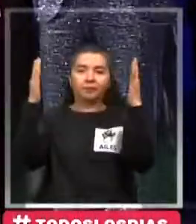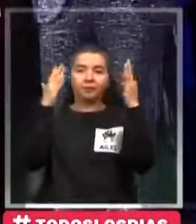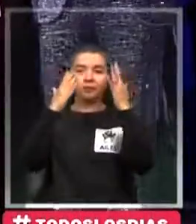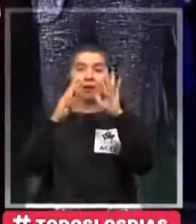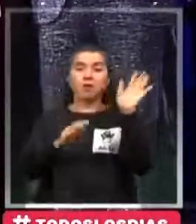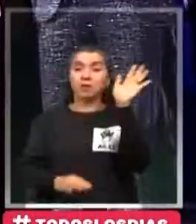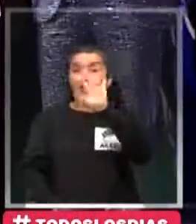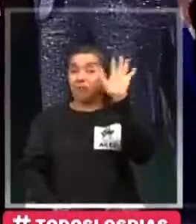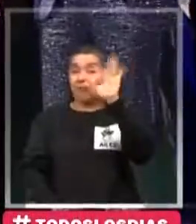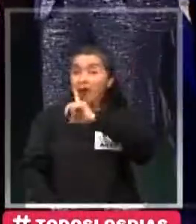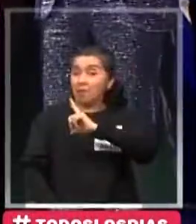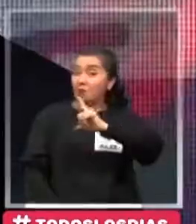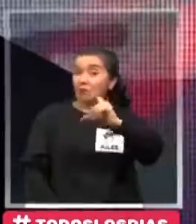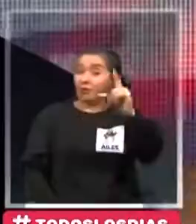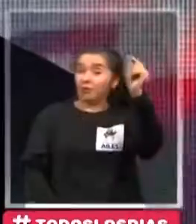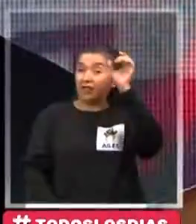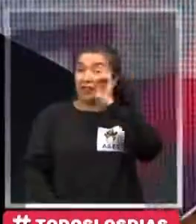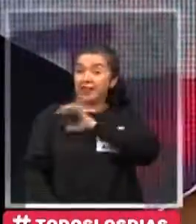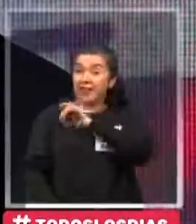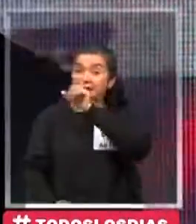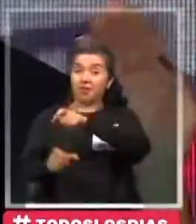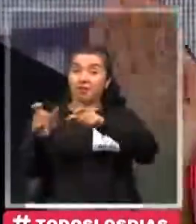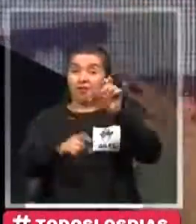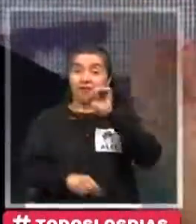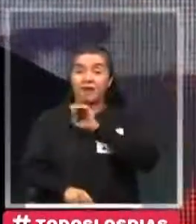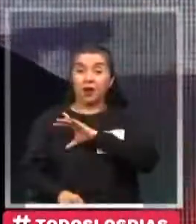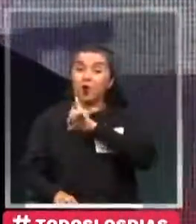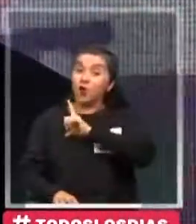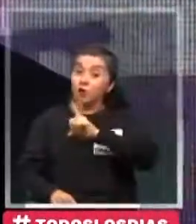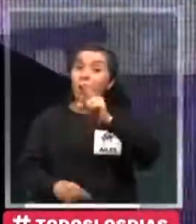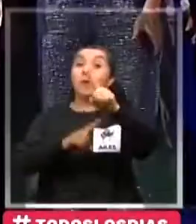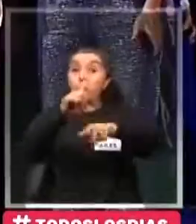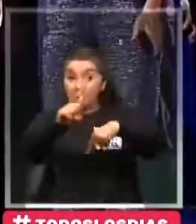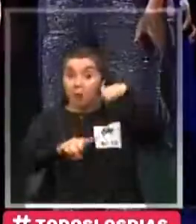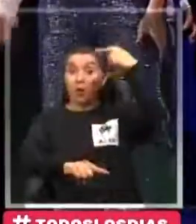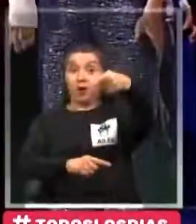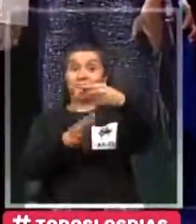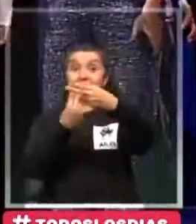¡Nos vamos, chilenos! ¡Nos vamos! ¡Hasta una próxima